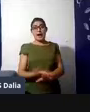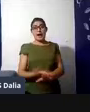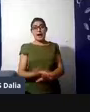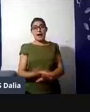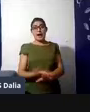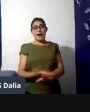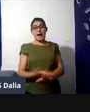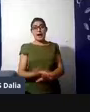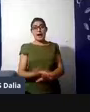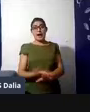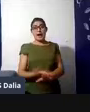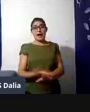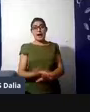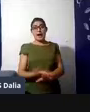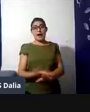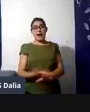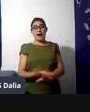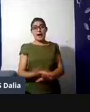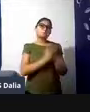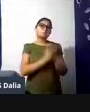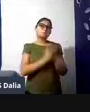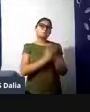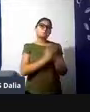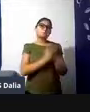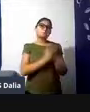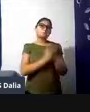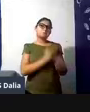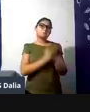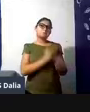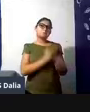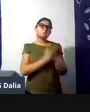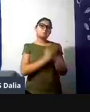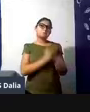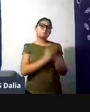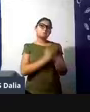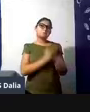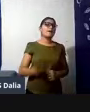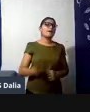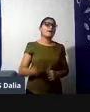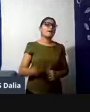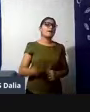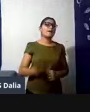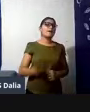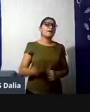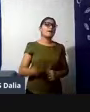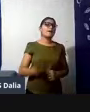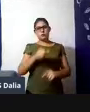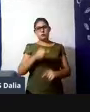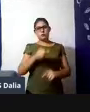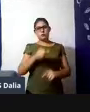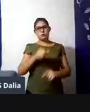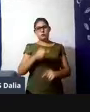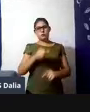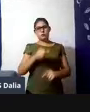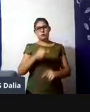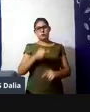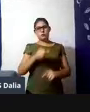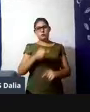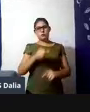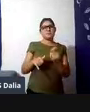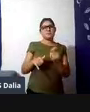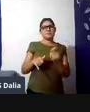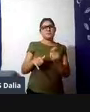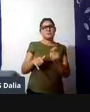está dando muy fuerte es el bullying entre hermanos. Y tú no me dejarás mentir que los papás parecen referees,